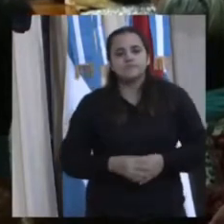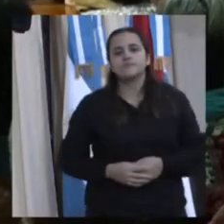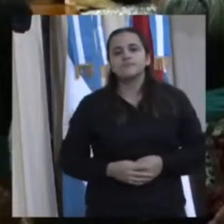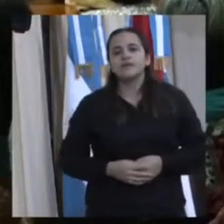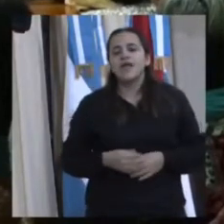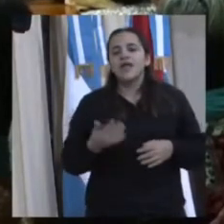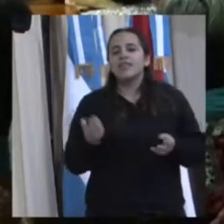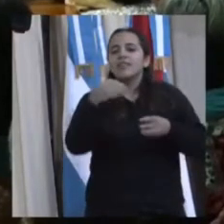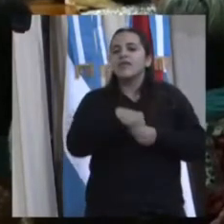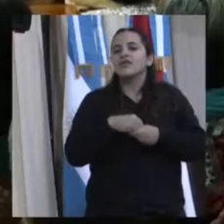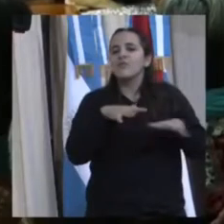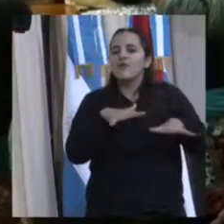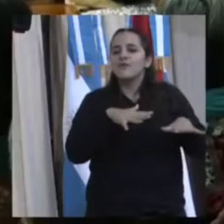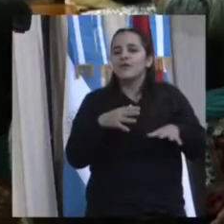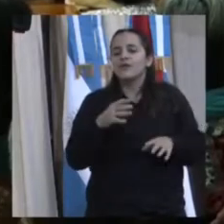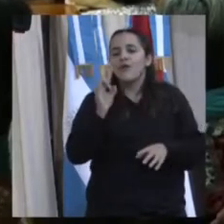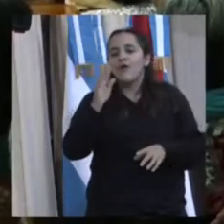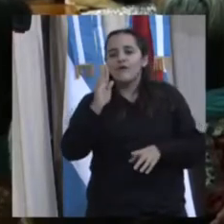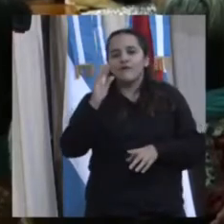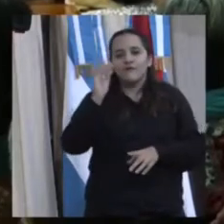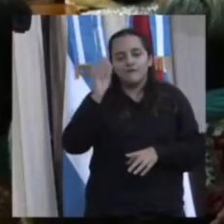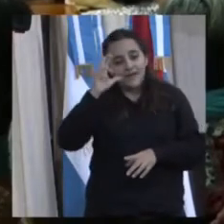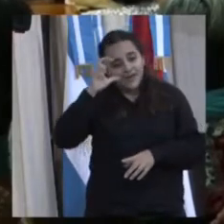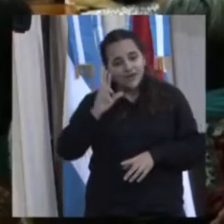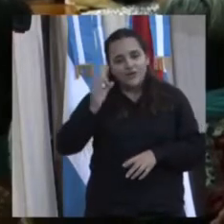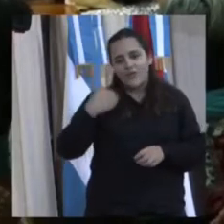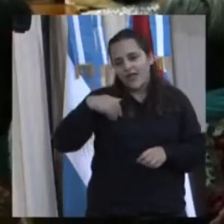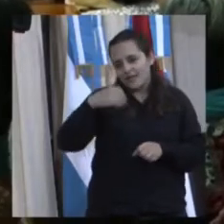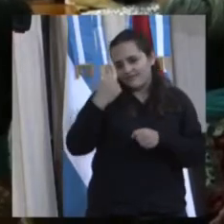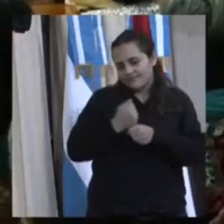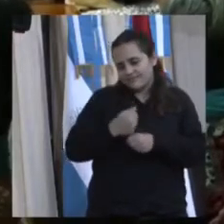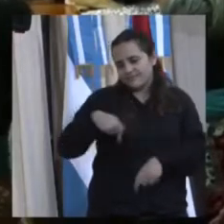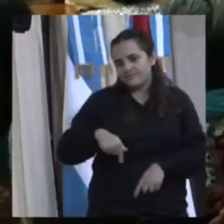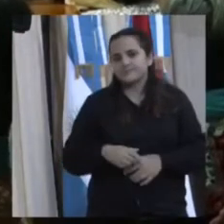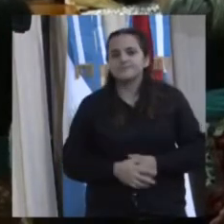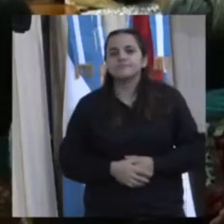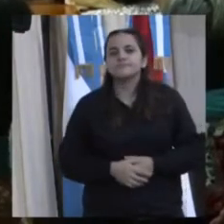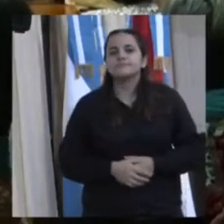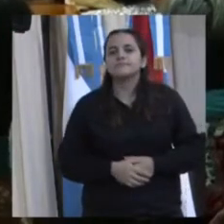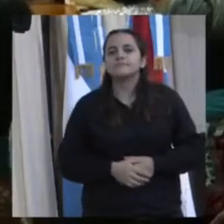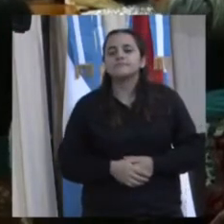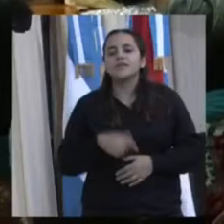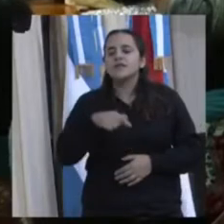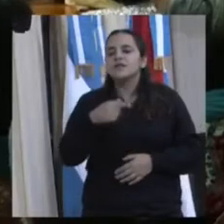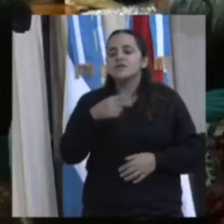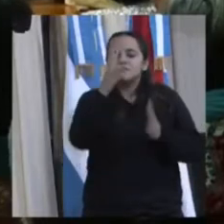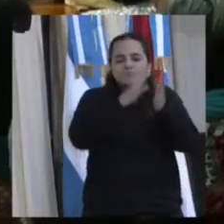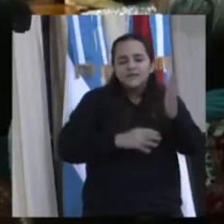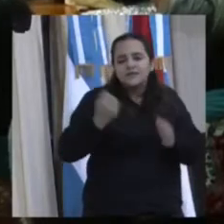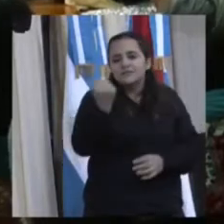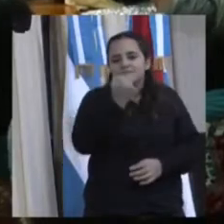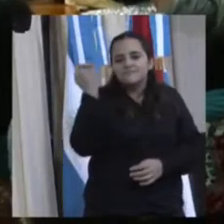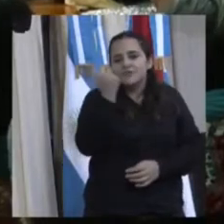del movimiento obrero de nuestro país. En un texto muy interesante,